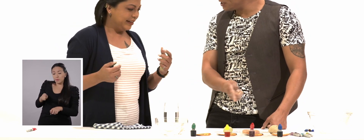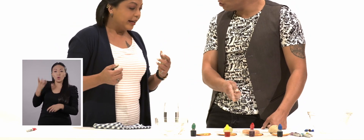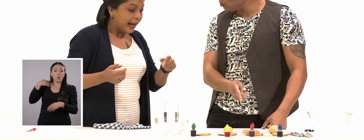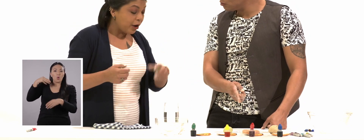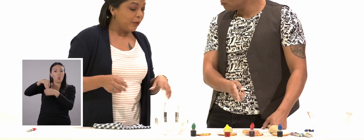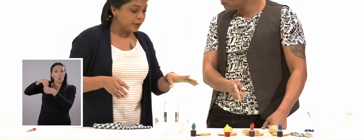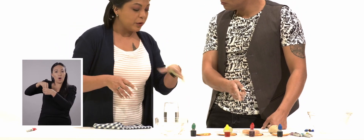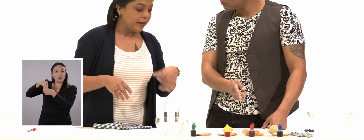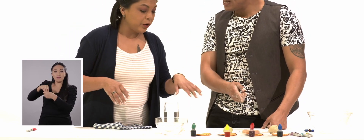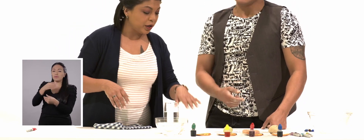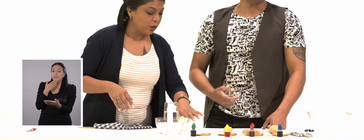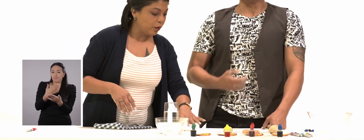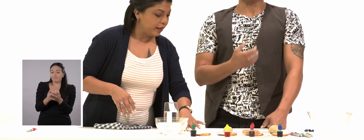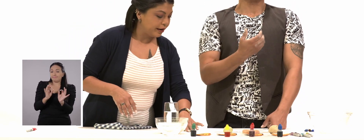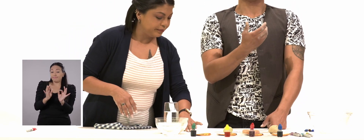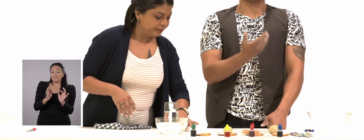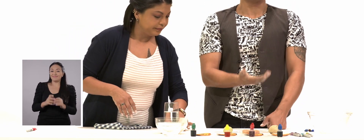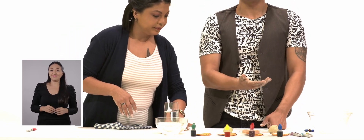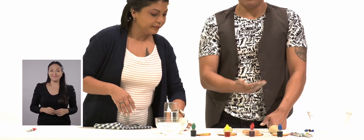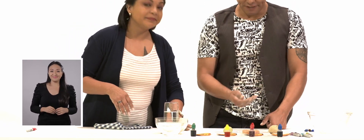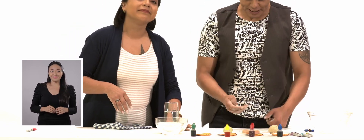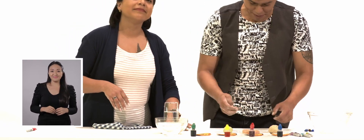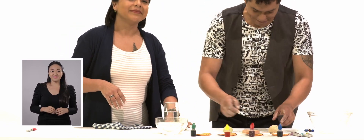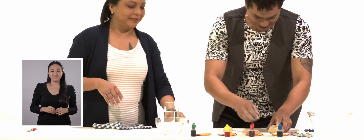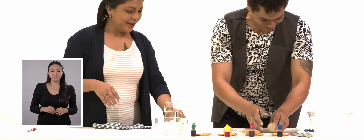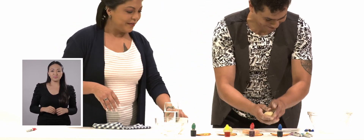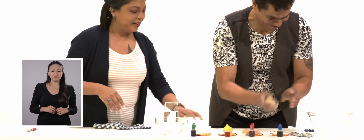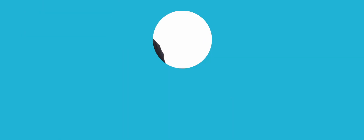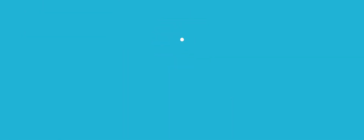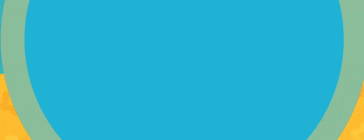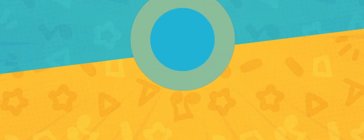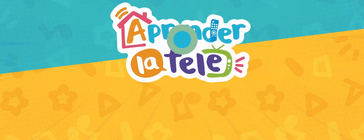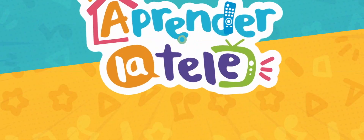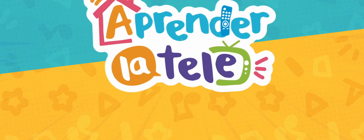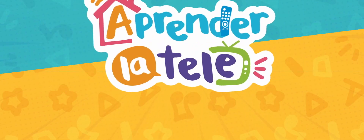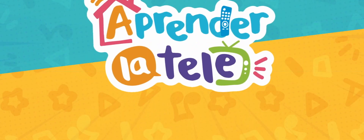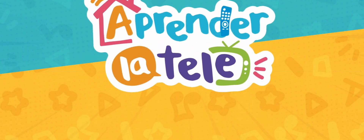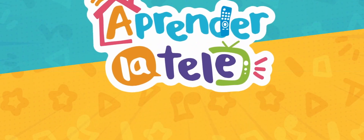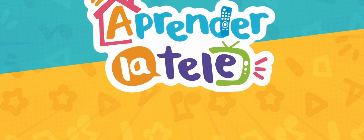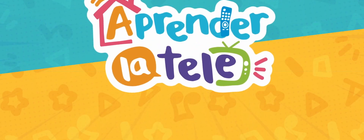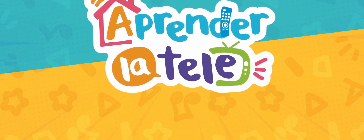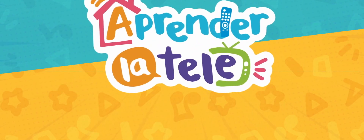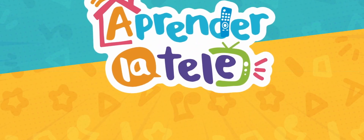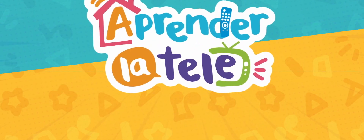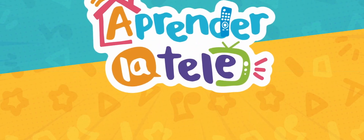puedo quedar con esto? Claro, vamos a guardar, yo te ayudo a guardar. Le agradezco infinitamente.